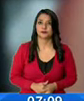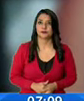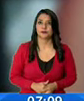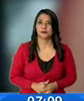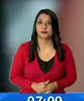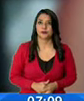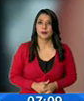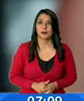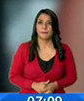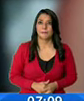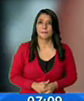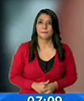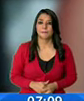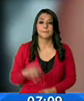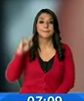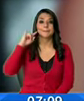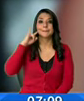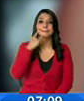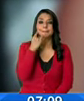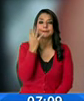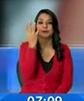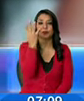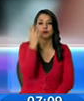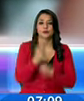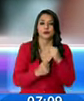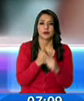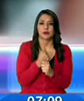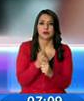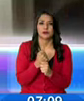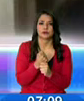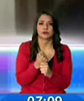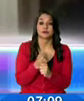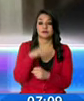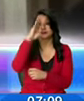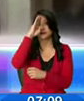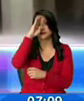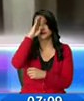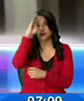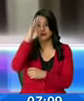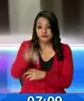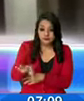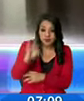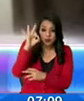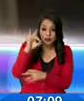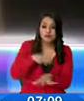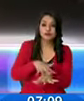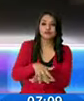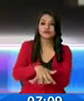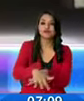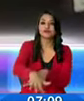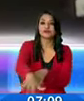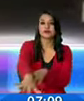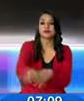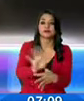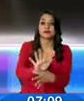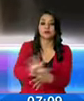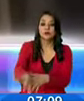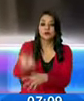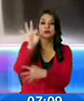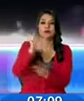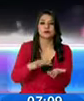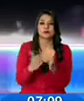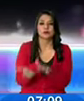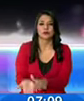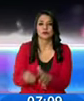kerry es la menor de tan sólo 4 años de edad quien fue encontrada sin vida en las orillas del río samur en el sector de cumbaratza el hecho que